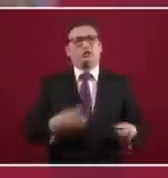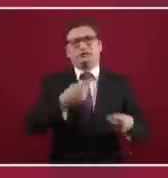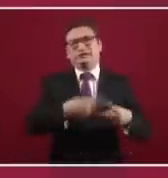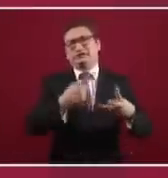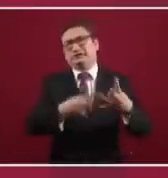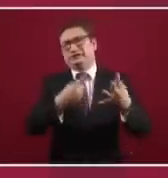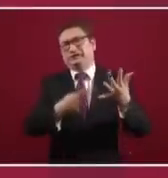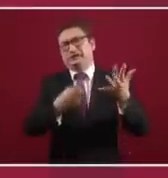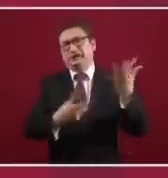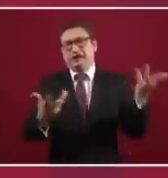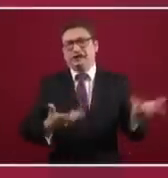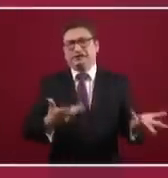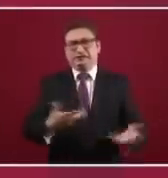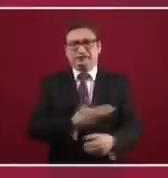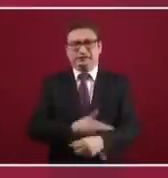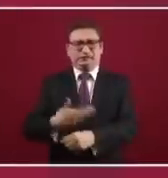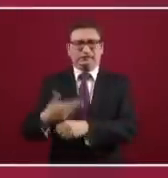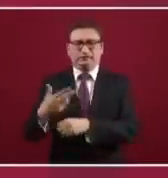oneroso.